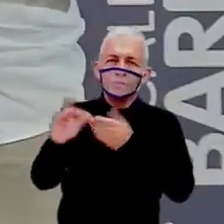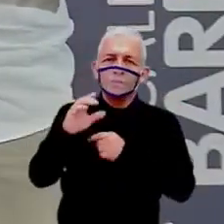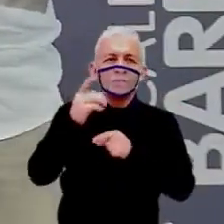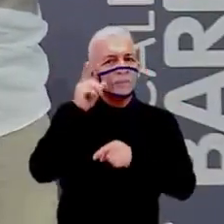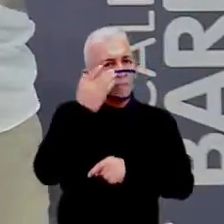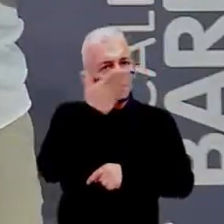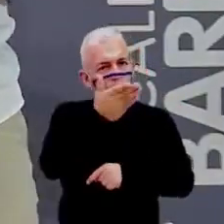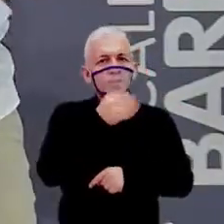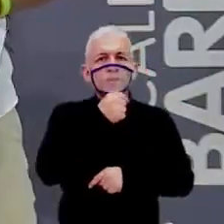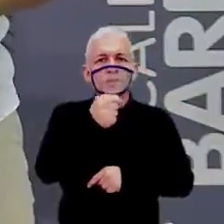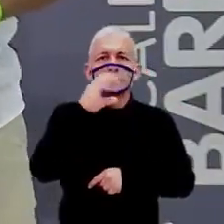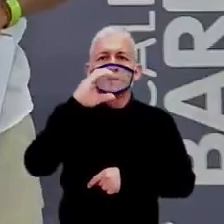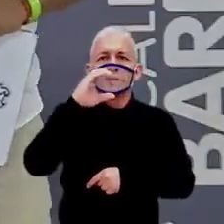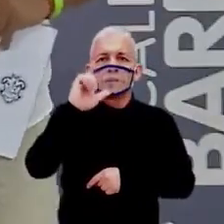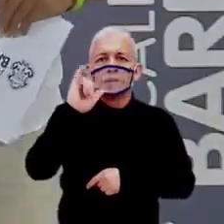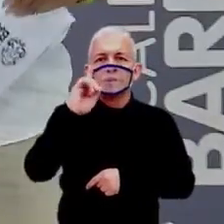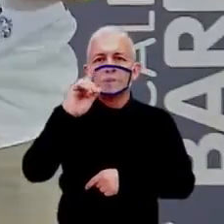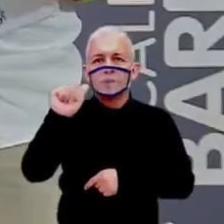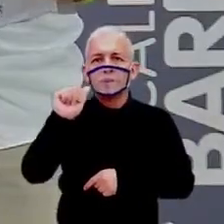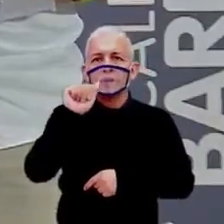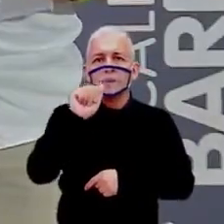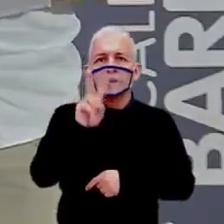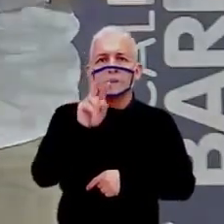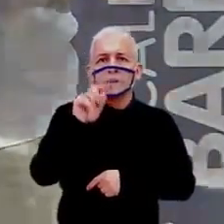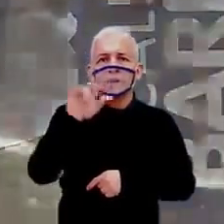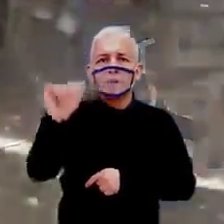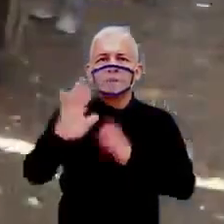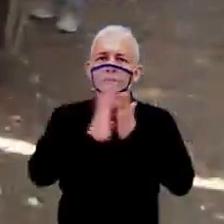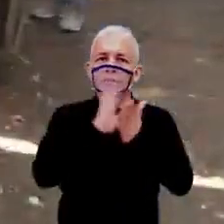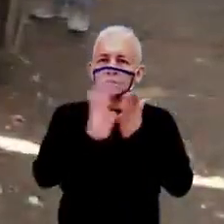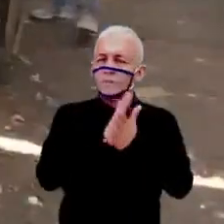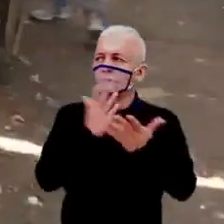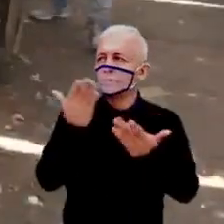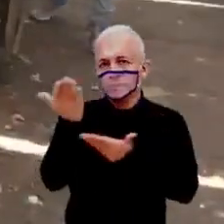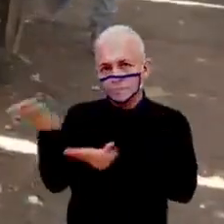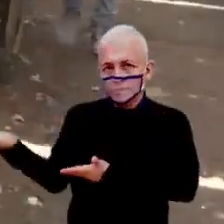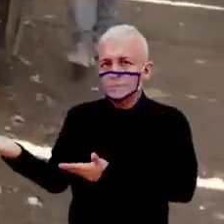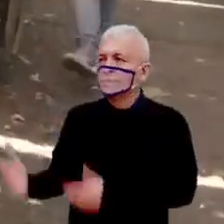Claudia Ávila para que nos cuente de qué se trata. Claudia, adelante.